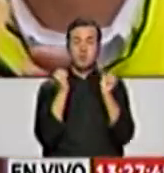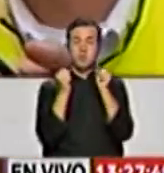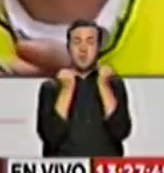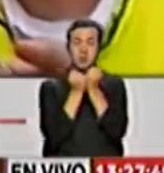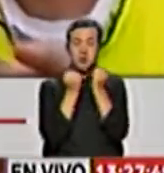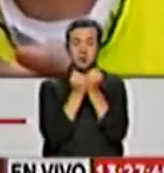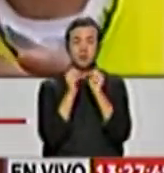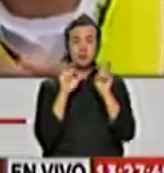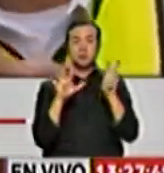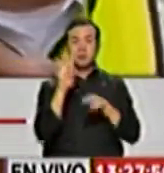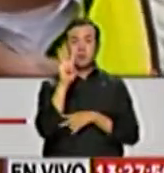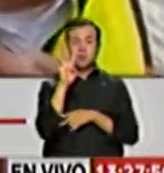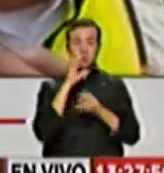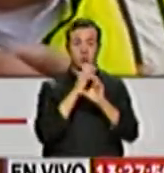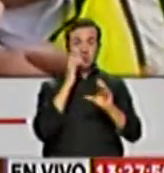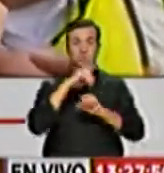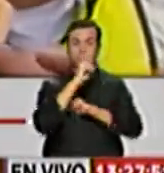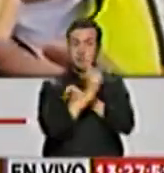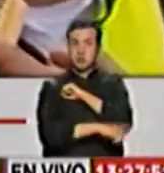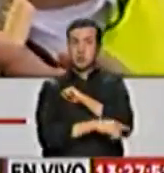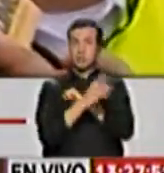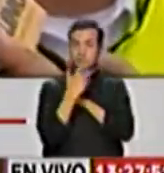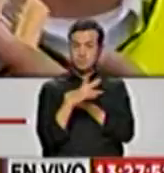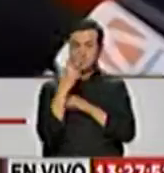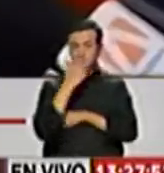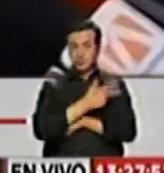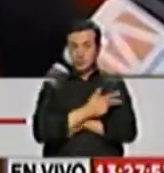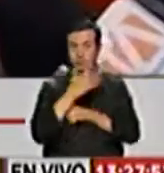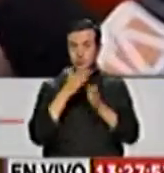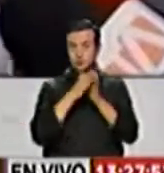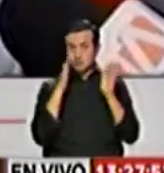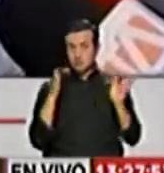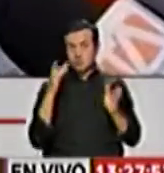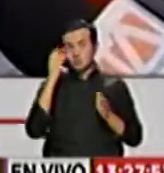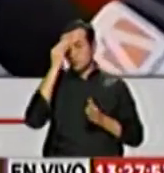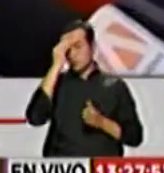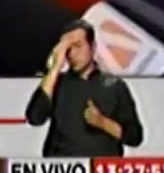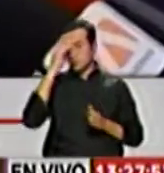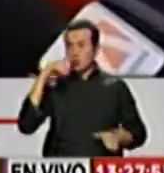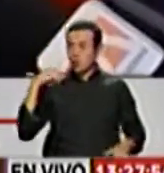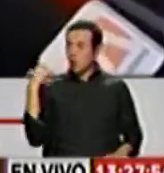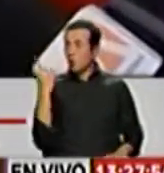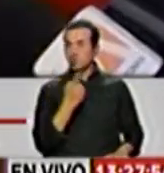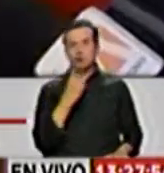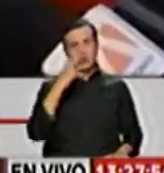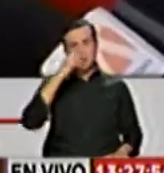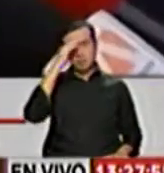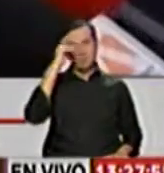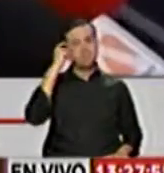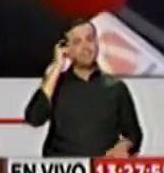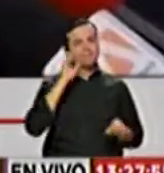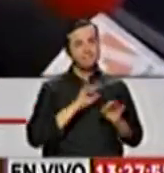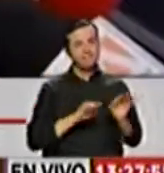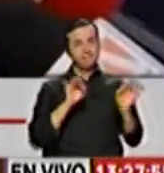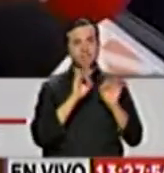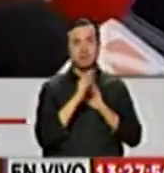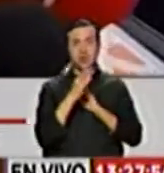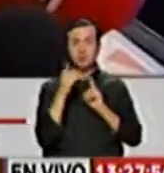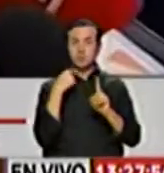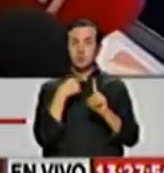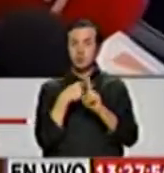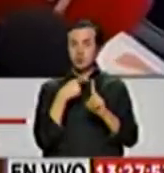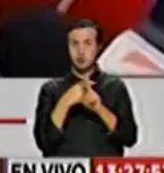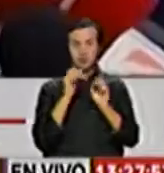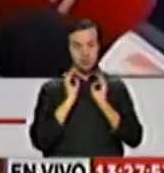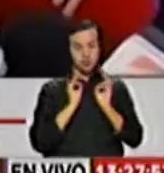tenemos 74 unidades sancionadas en estos 3 días. Hay que educarnos todos y yo creo que ese va a ser el momento positivo, no solo para